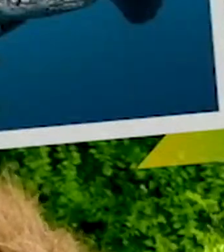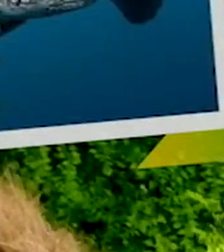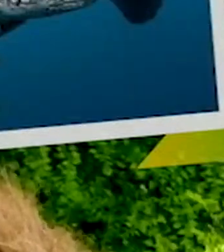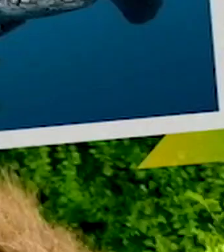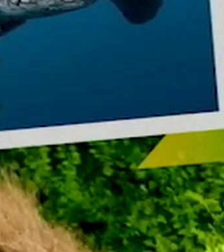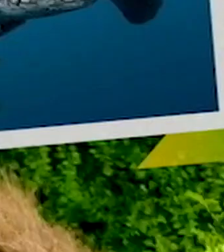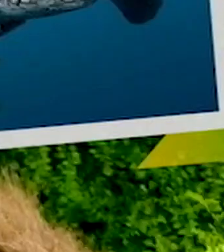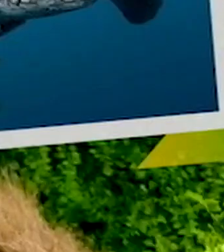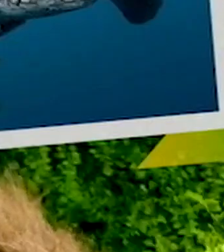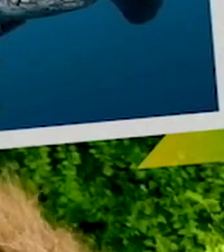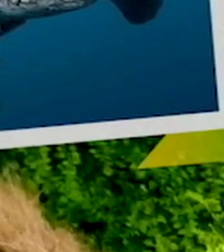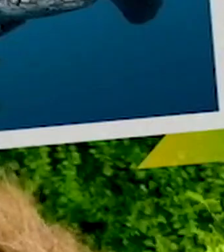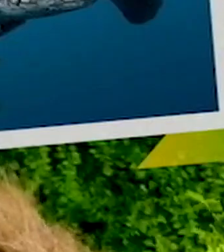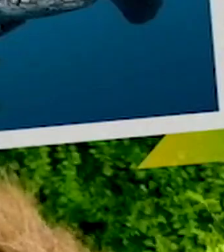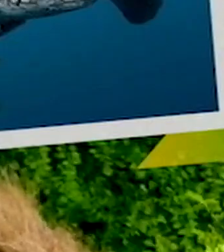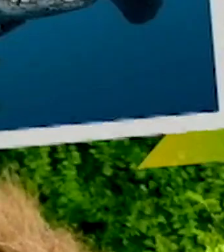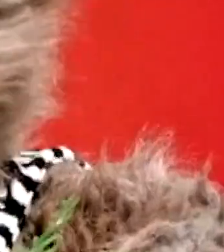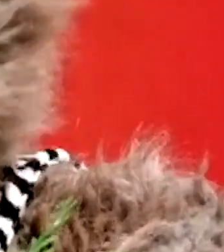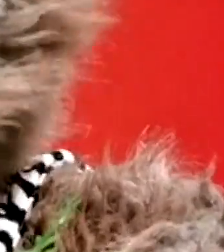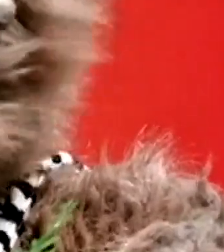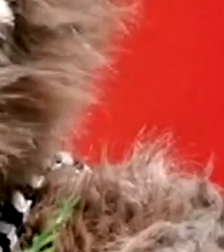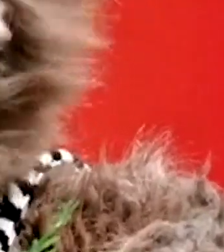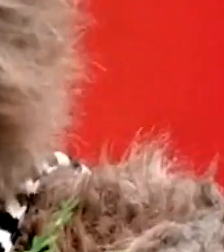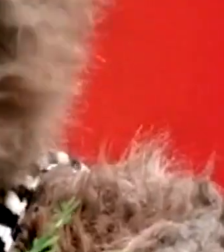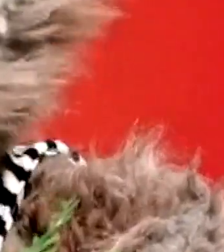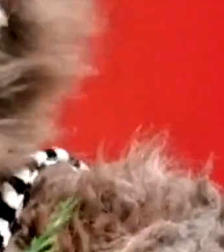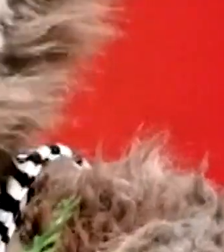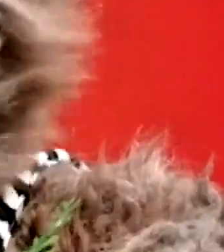suave, semejante al cuero que la cubre. La